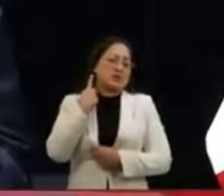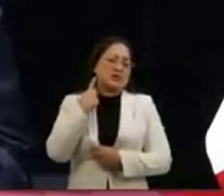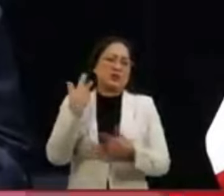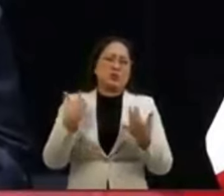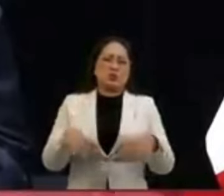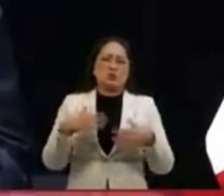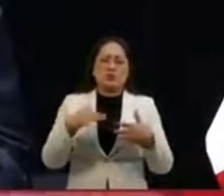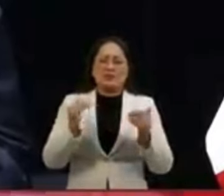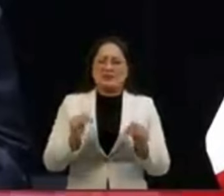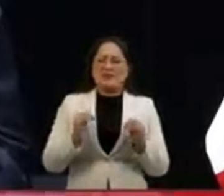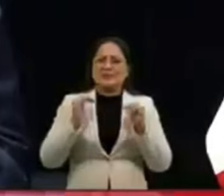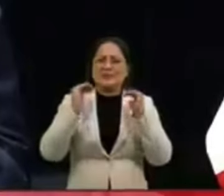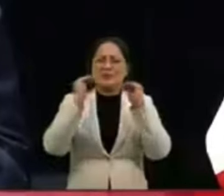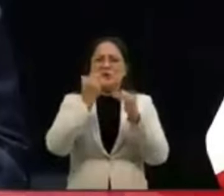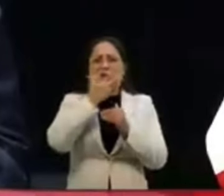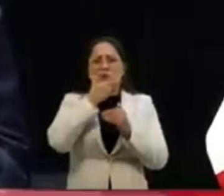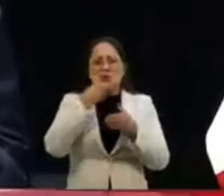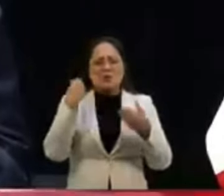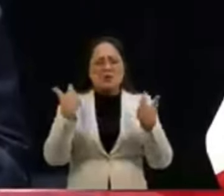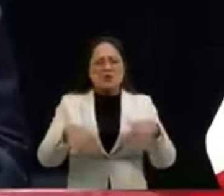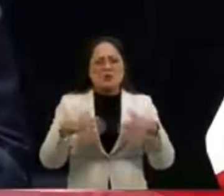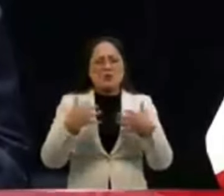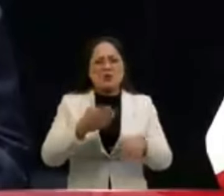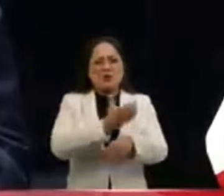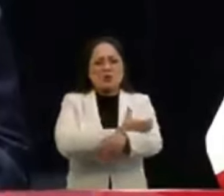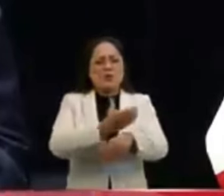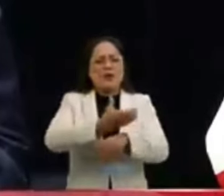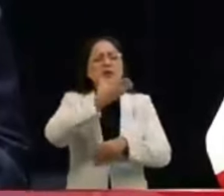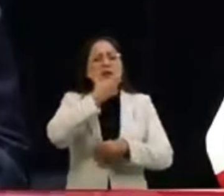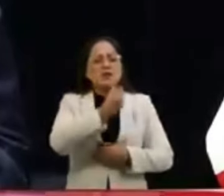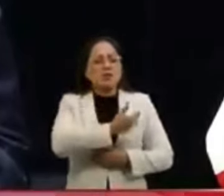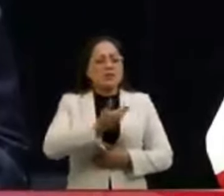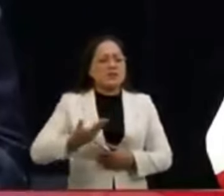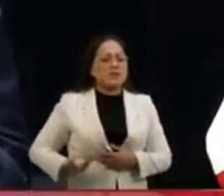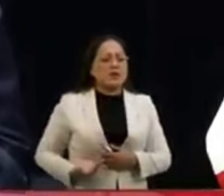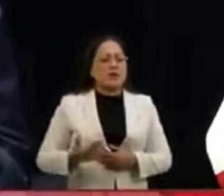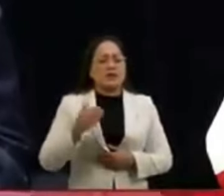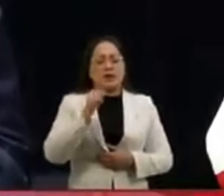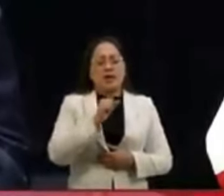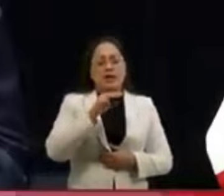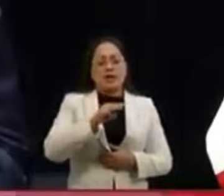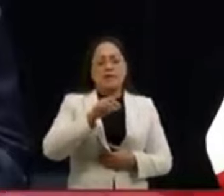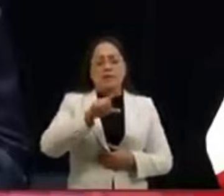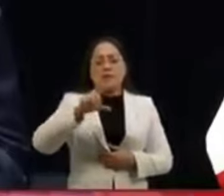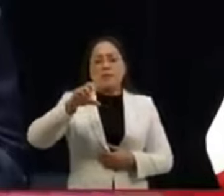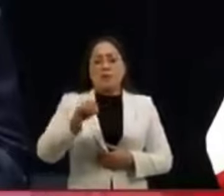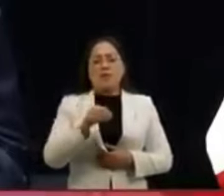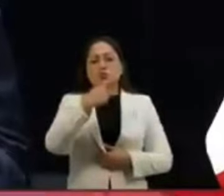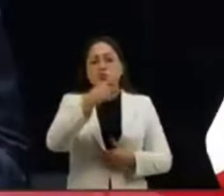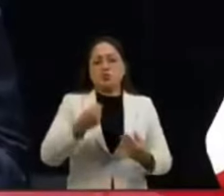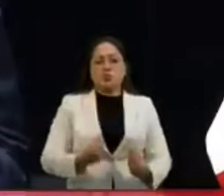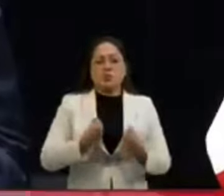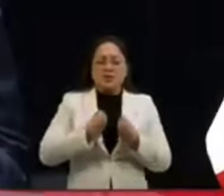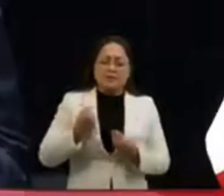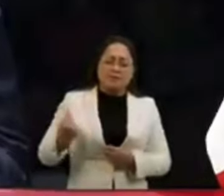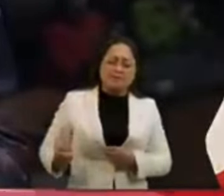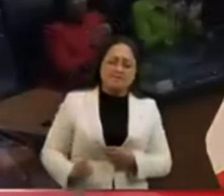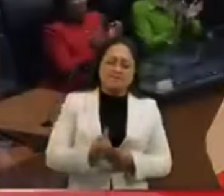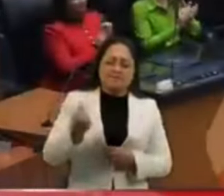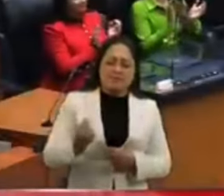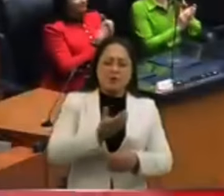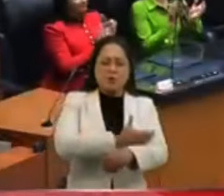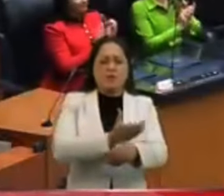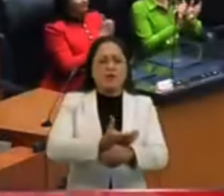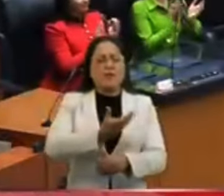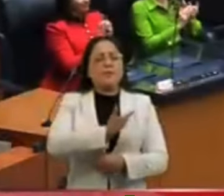a un hombre excepcional, al compañero presidente López Obrador. Larga vida al compañero presidente